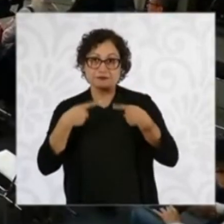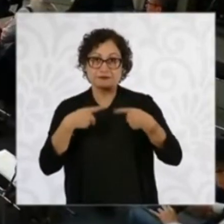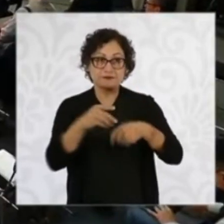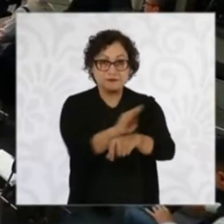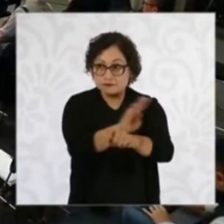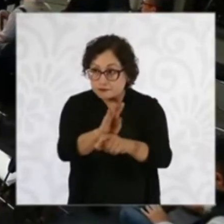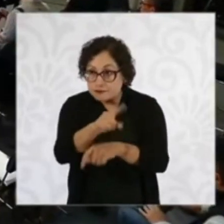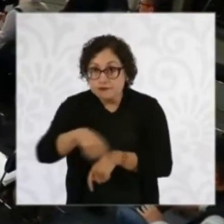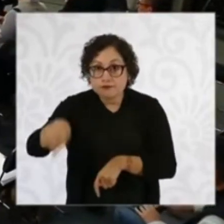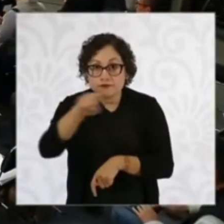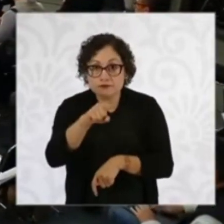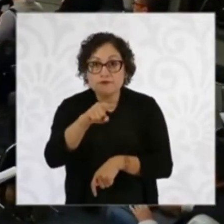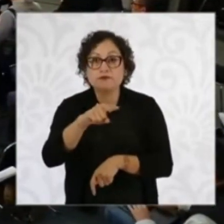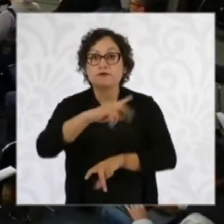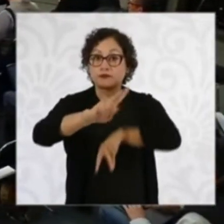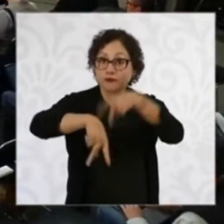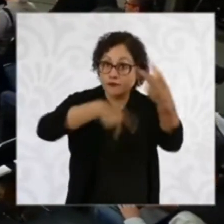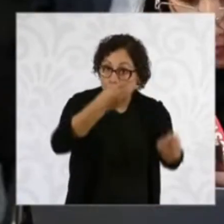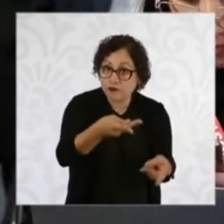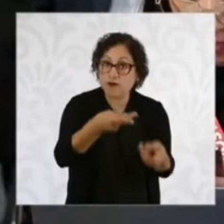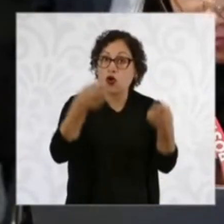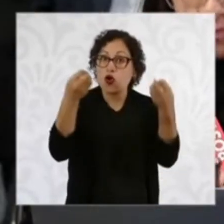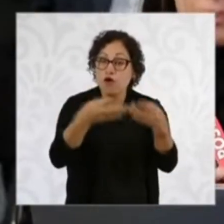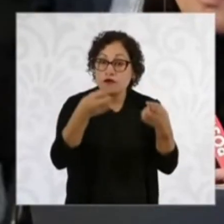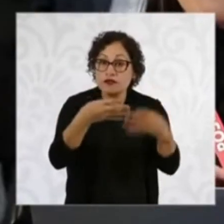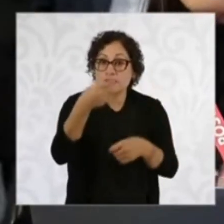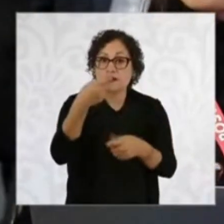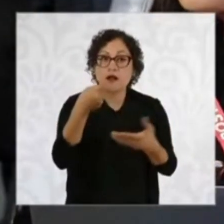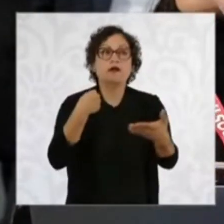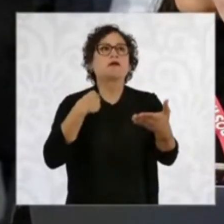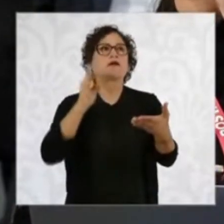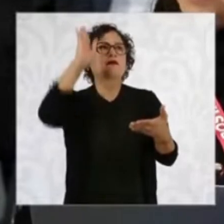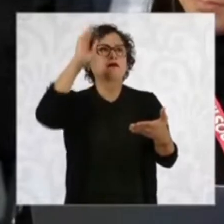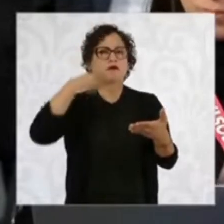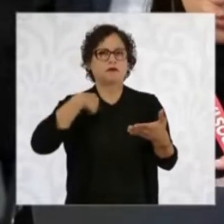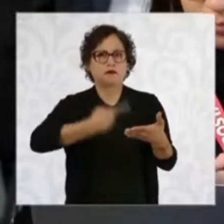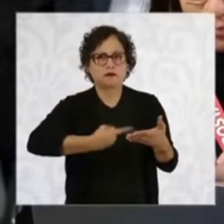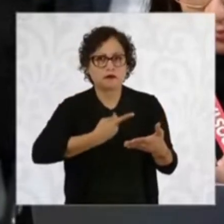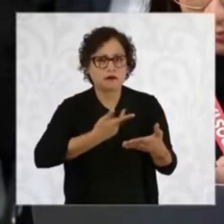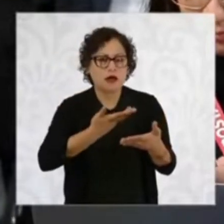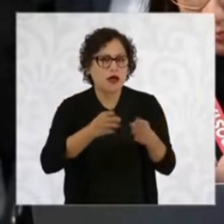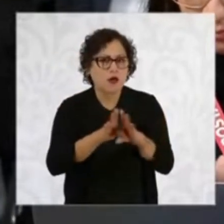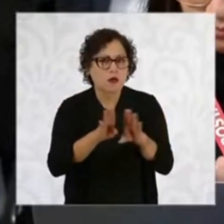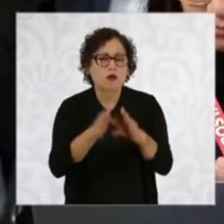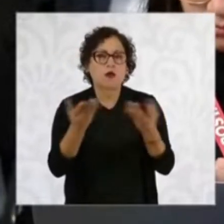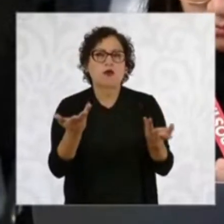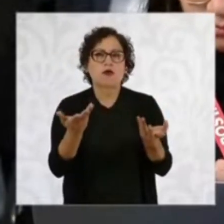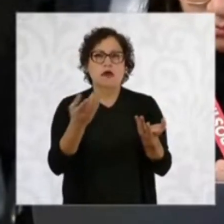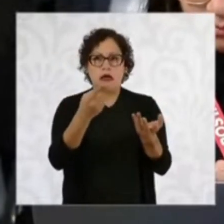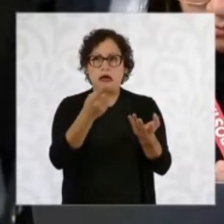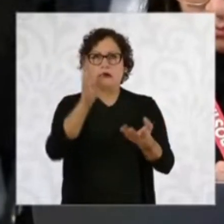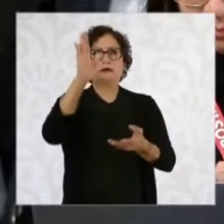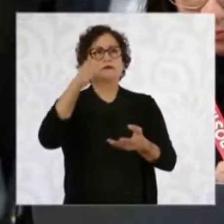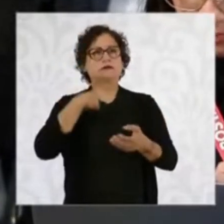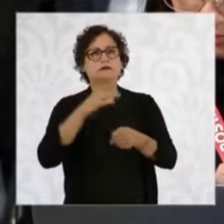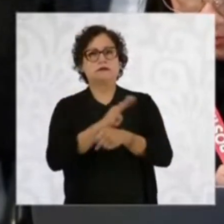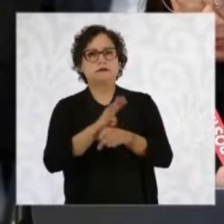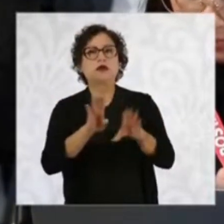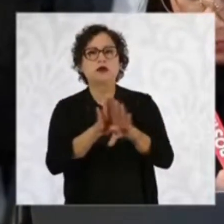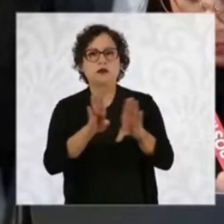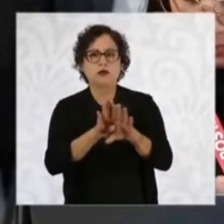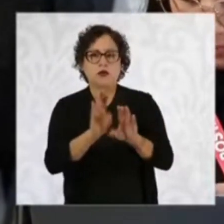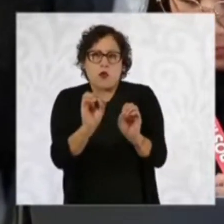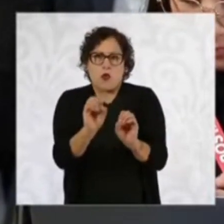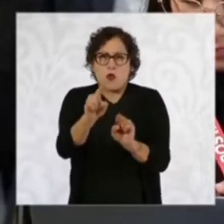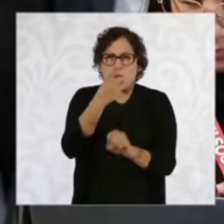a tener que hacer algún trámite, ir hasta las oficinas para ver si ellos están dentro del programa y van a tener estos beneficios. Entendí que decía que va a ser en